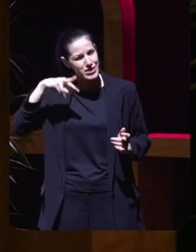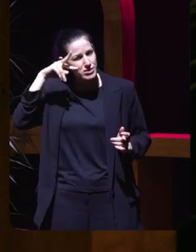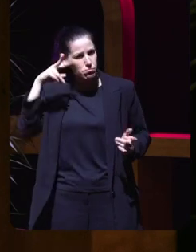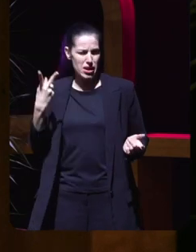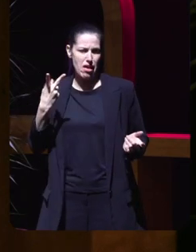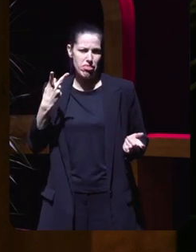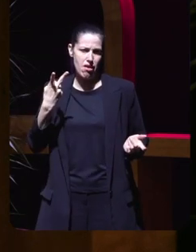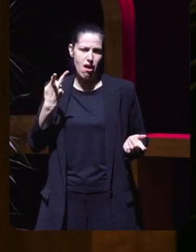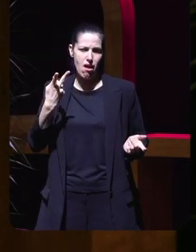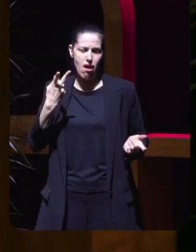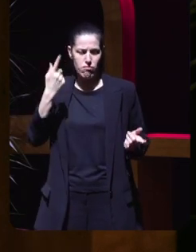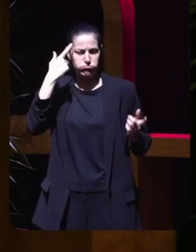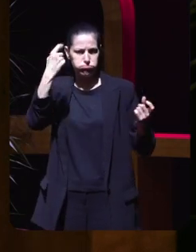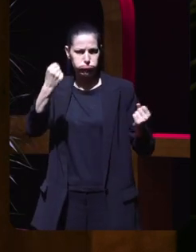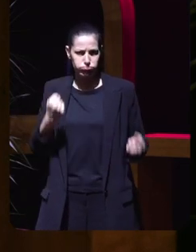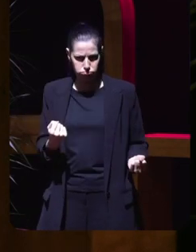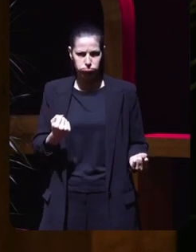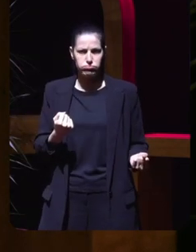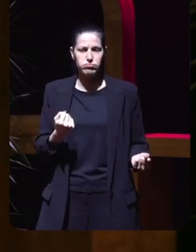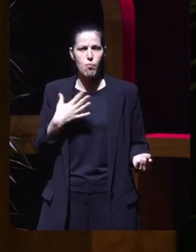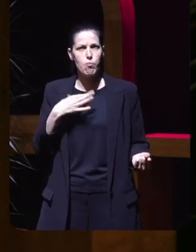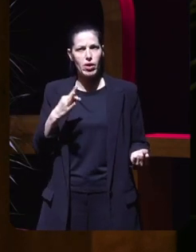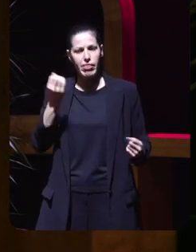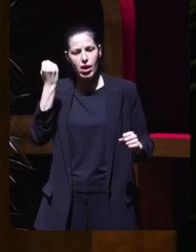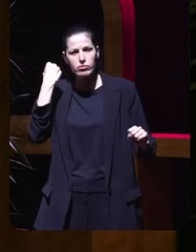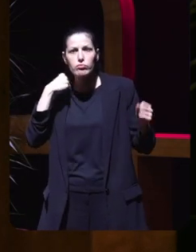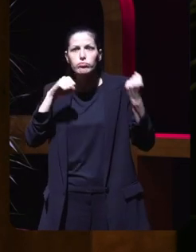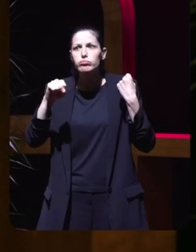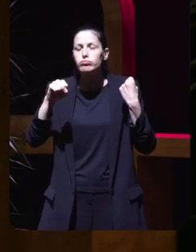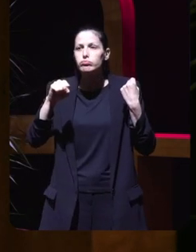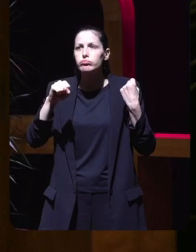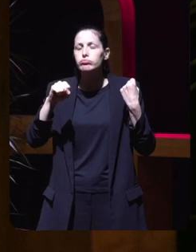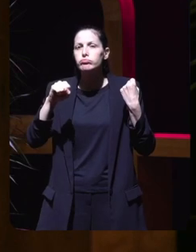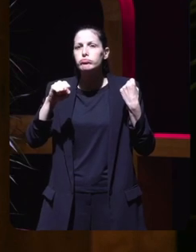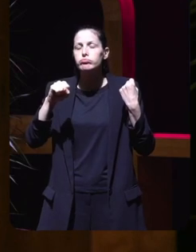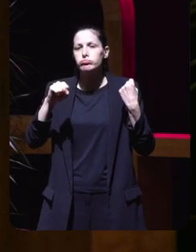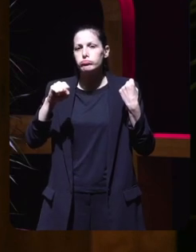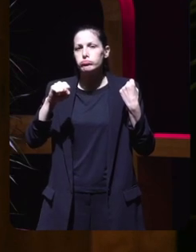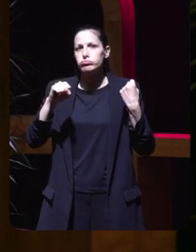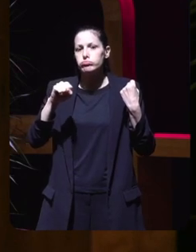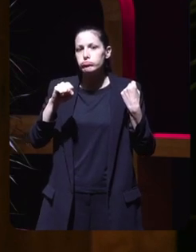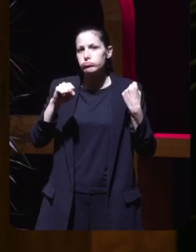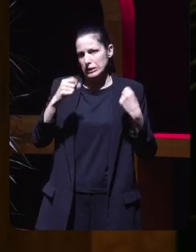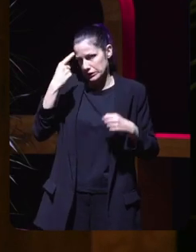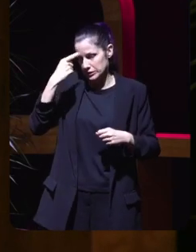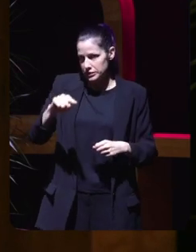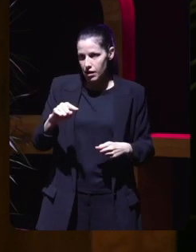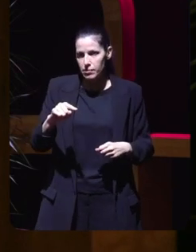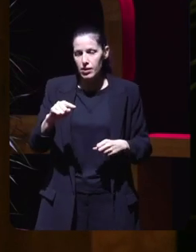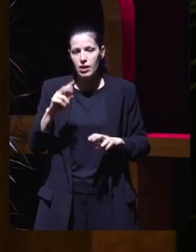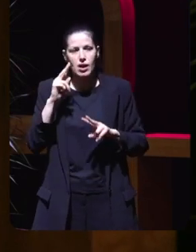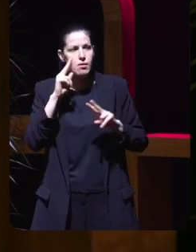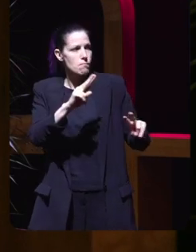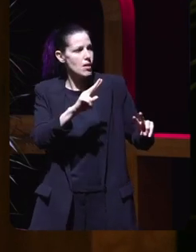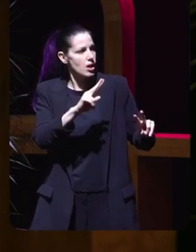suficiente para saber Cómo actuar a otro lado de la pantalla pues digo que ver cómo o Compañero no